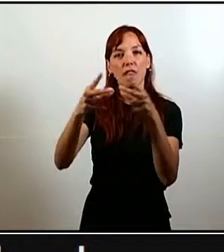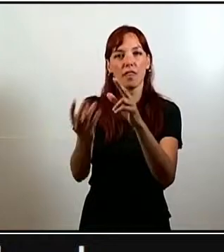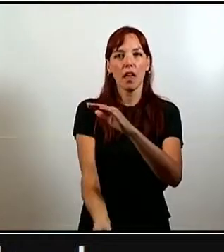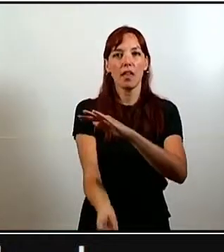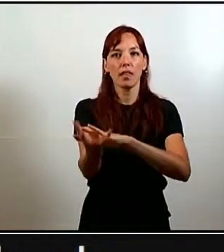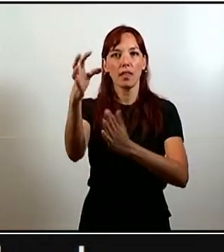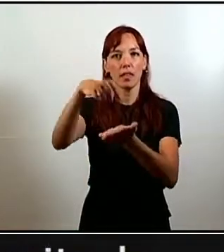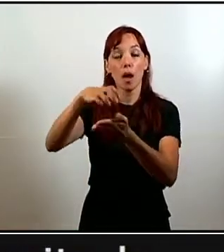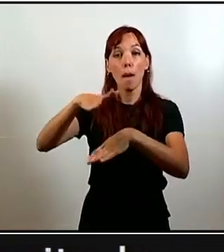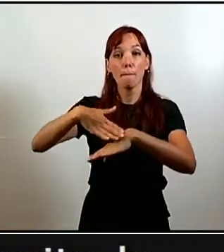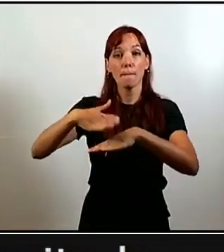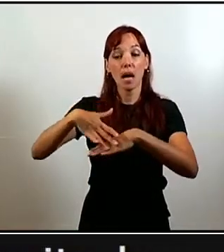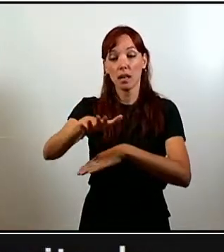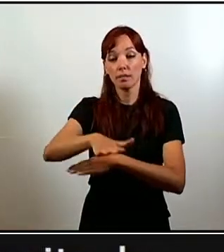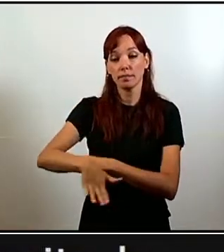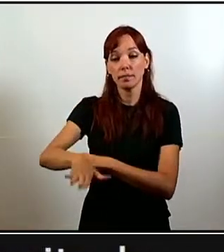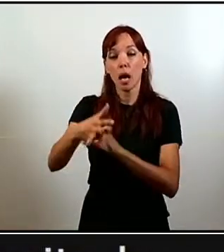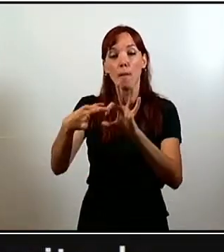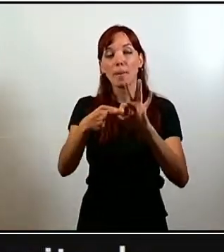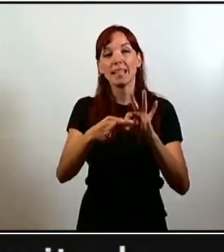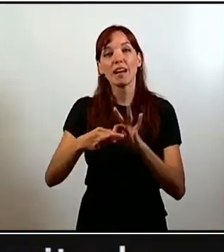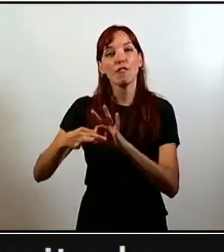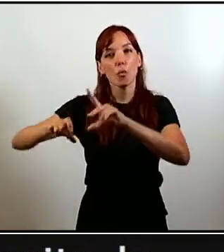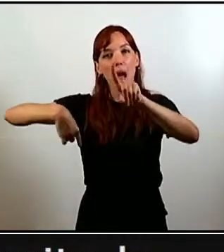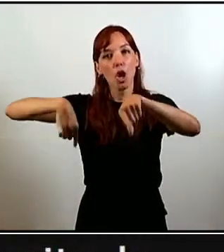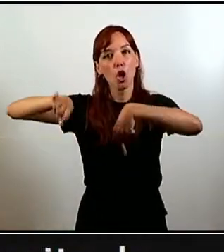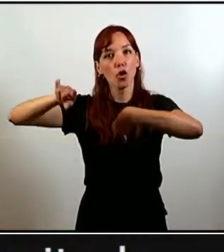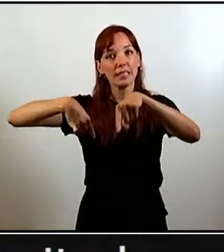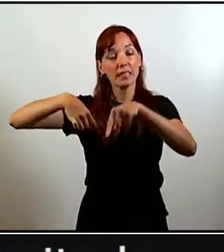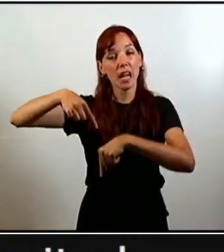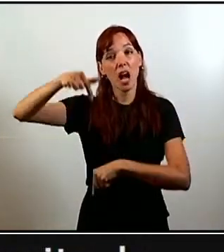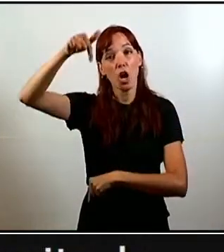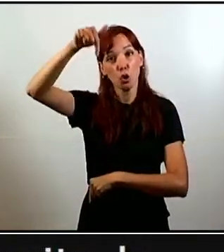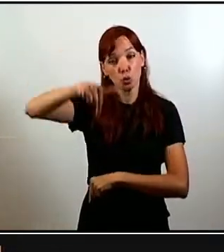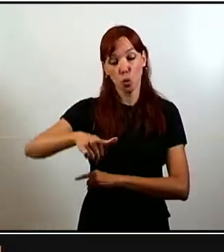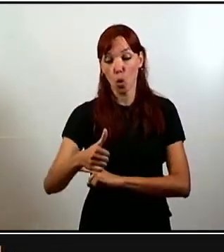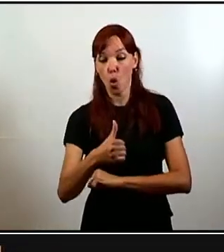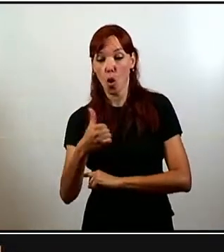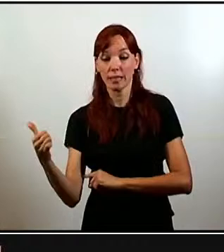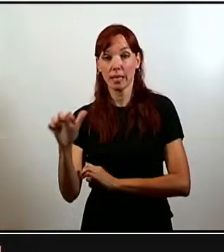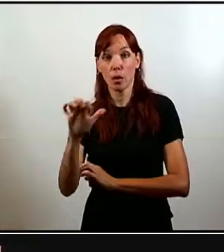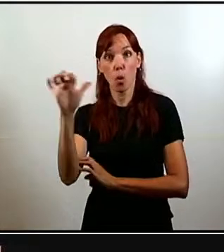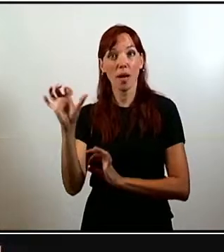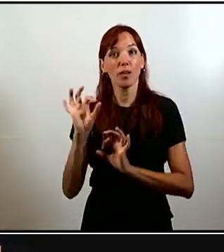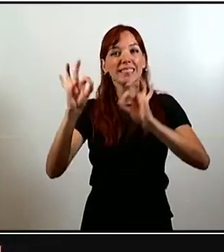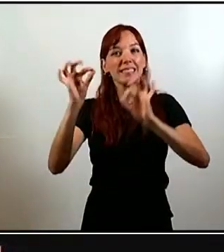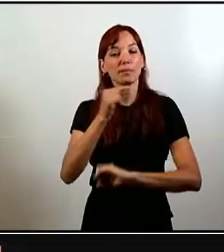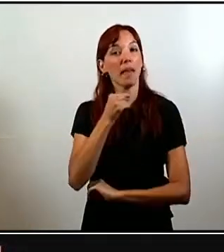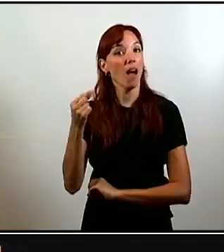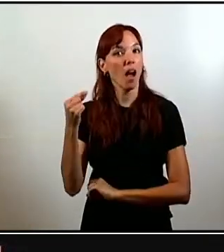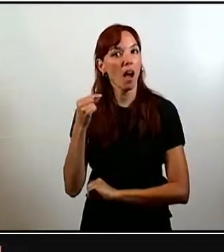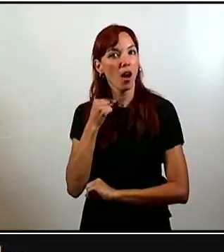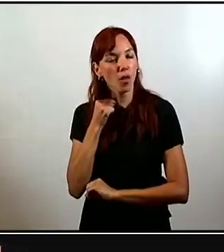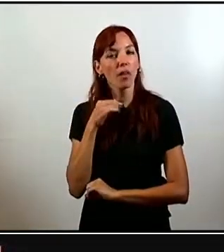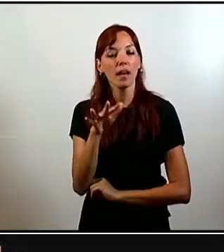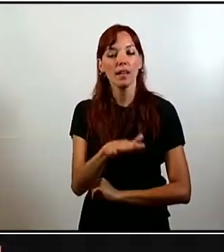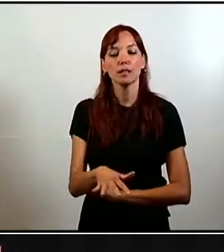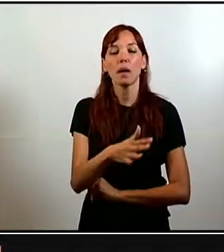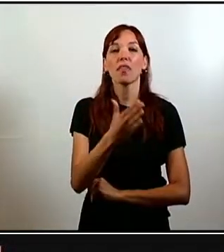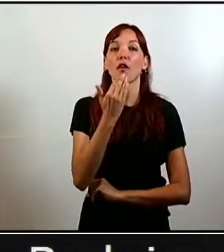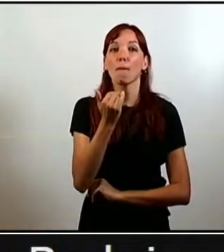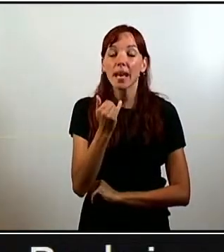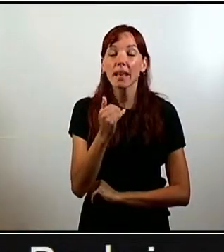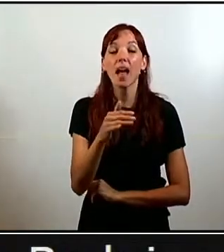terminales ferroviarias de la plataforma logística del suroeste europeo de Badajoz, de Espacio Mérida y de